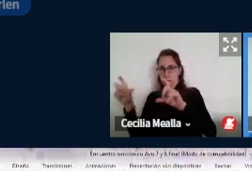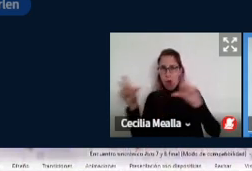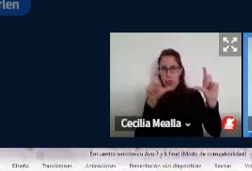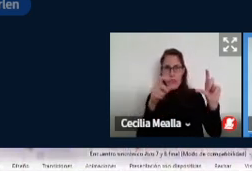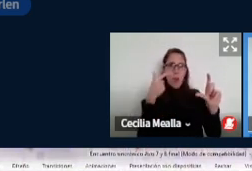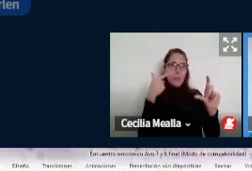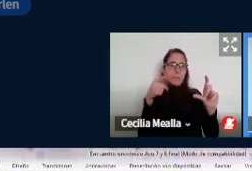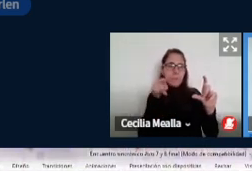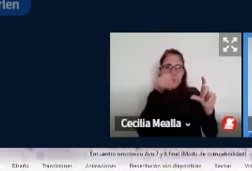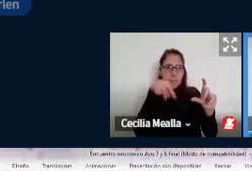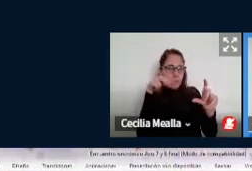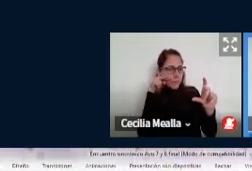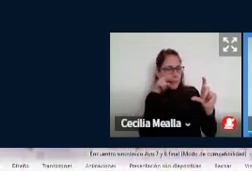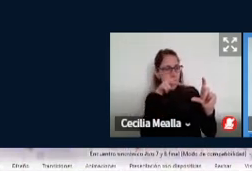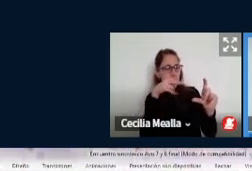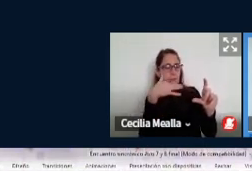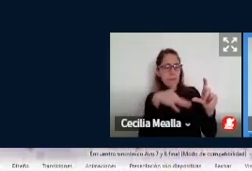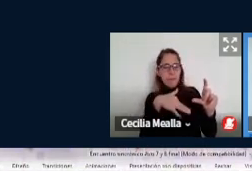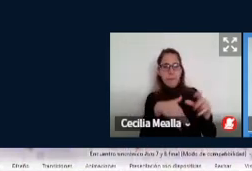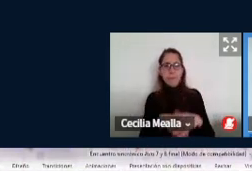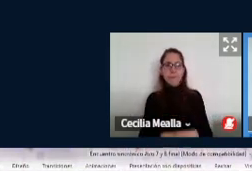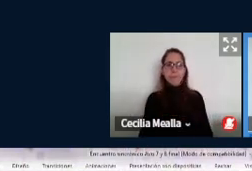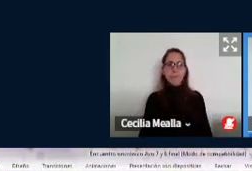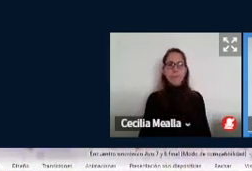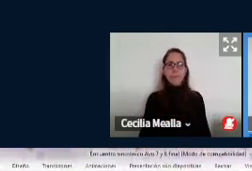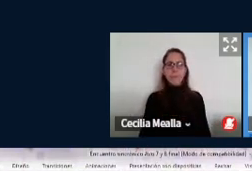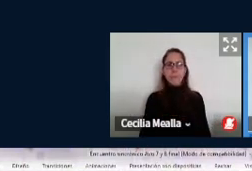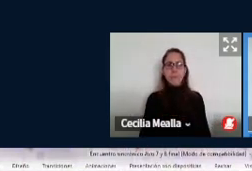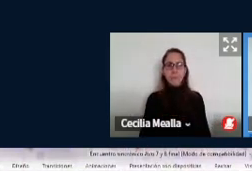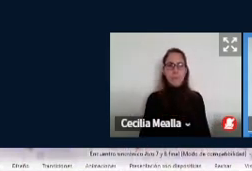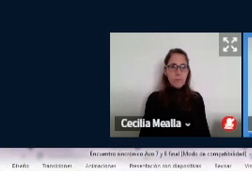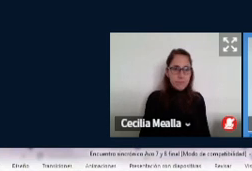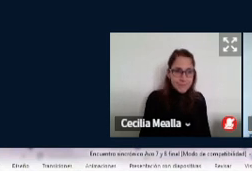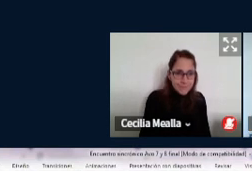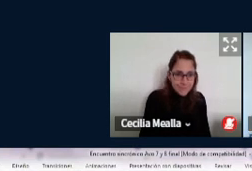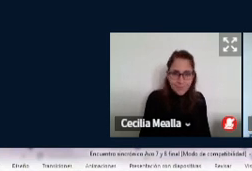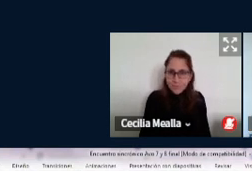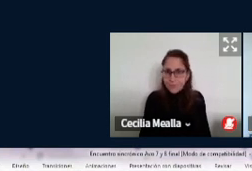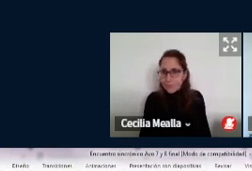entiendan mejor lo que les estaba tratando de explicar Rafa.